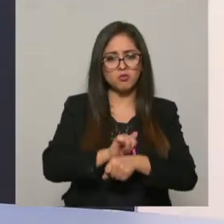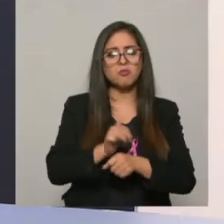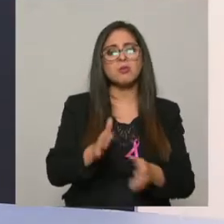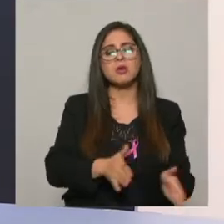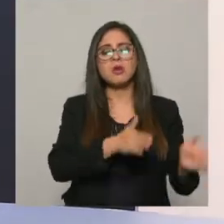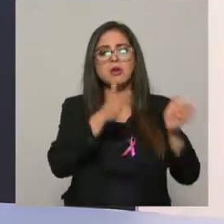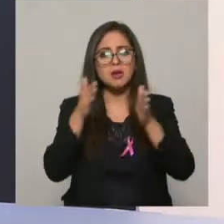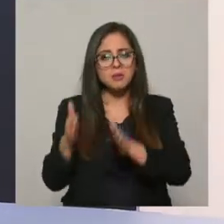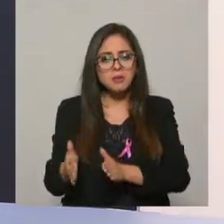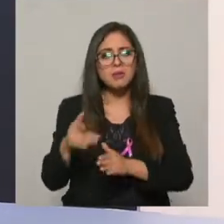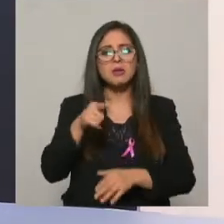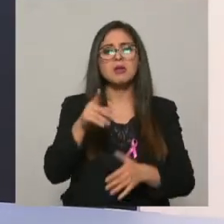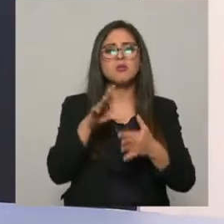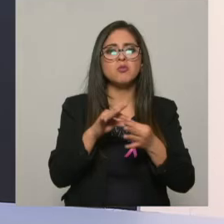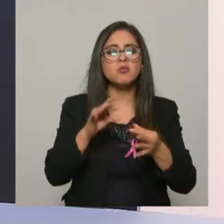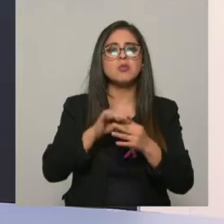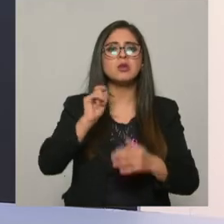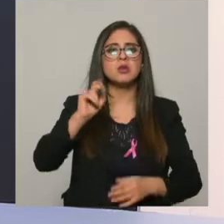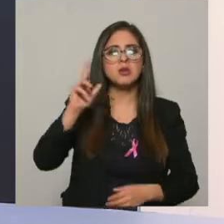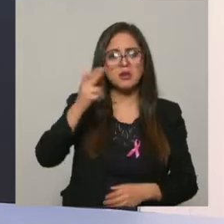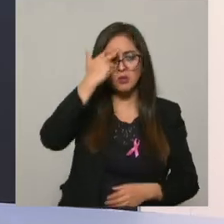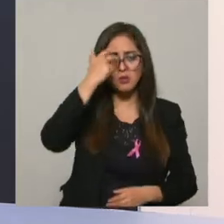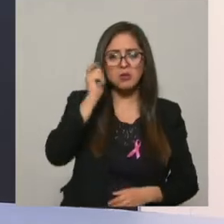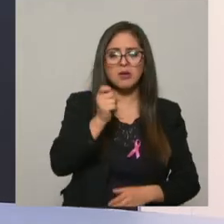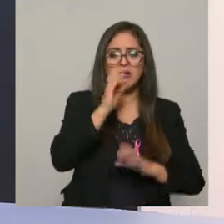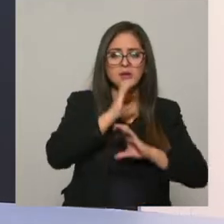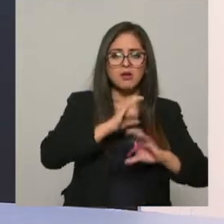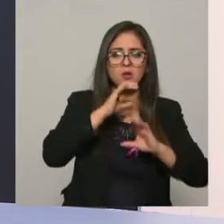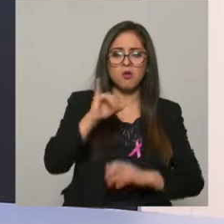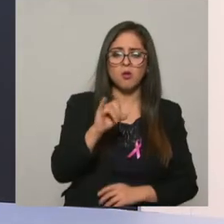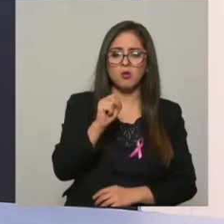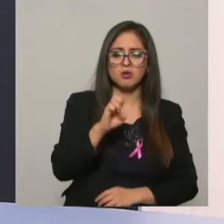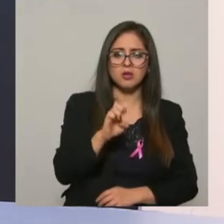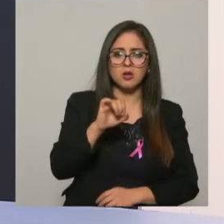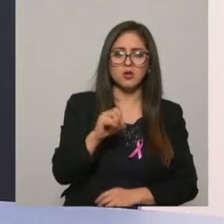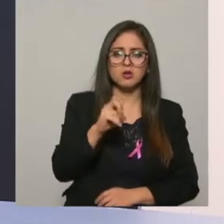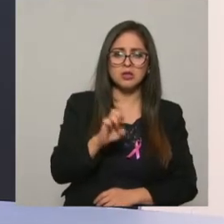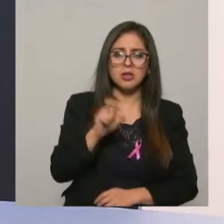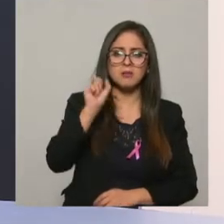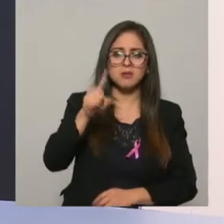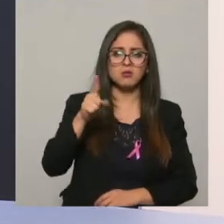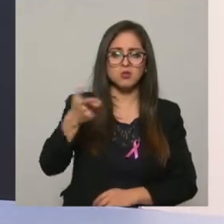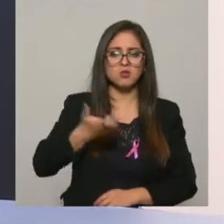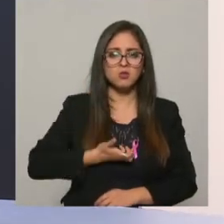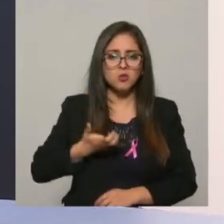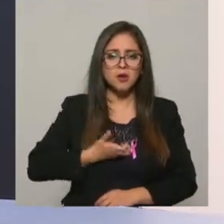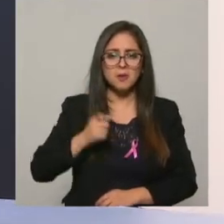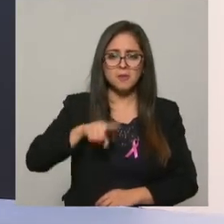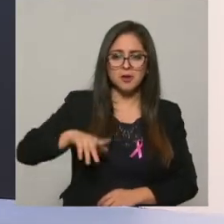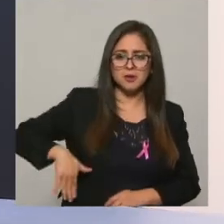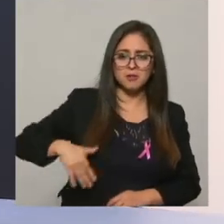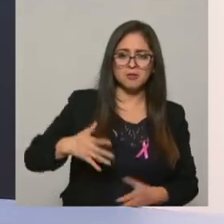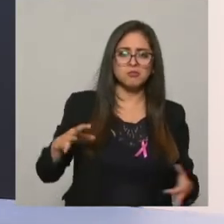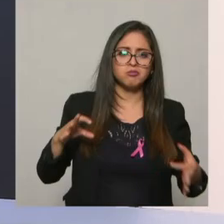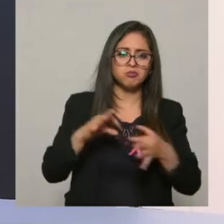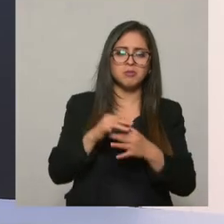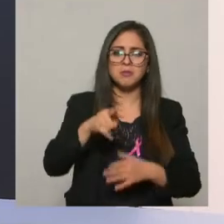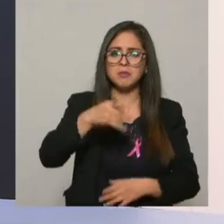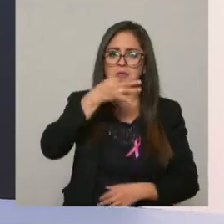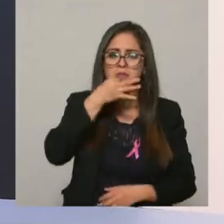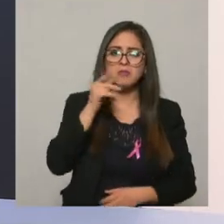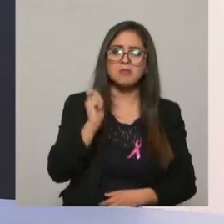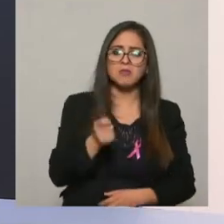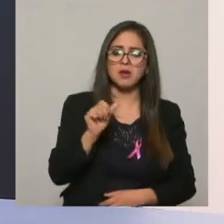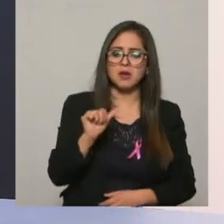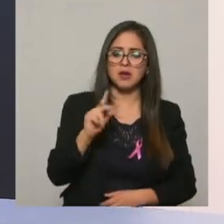comentó obviamente el homenaje de José José en el Zócalo, tal como ya lo adelantó aquí mismo en esta mesa hace unos minutos